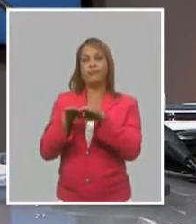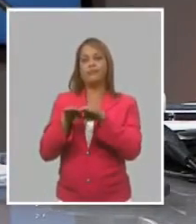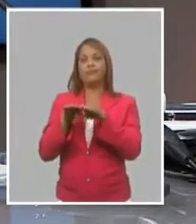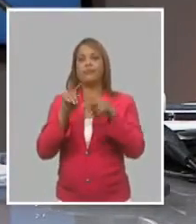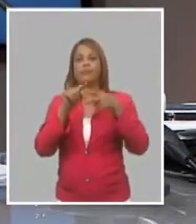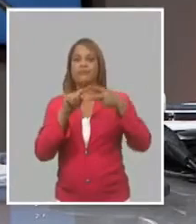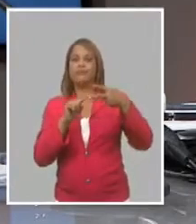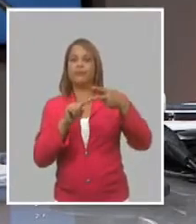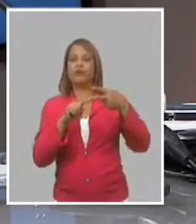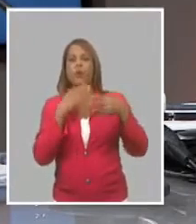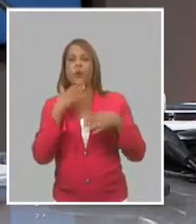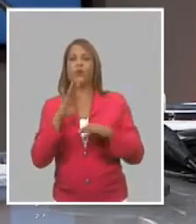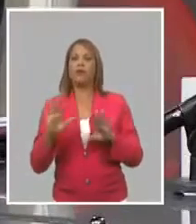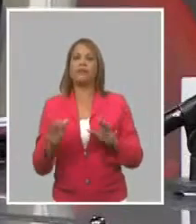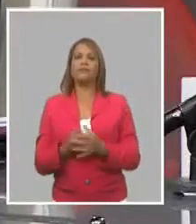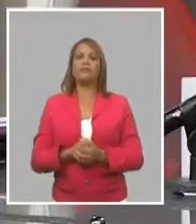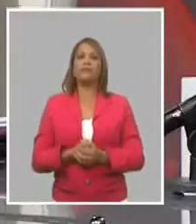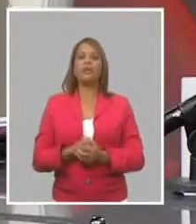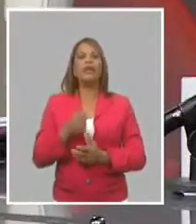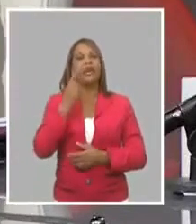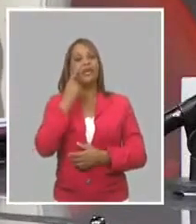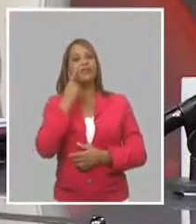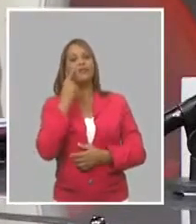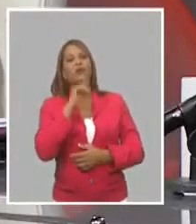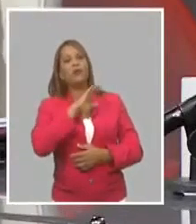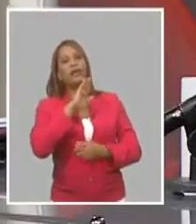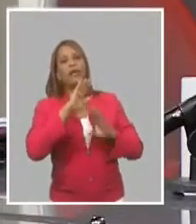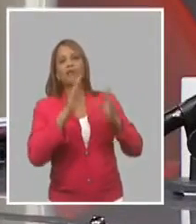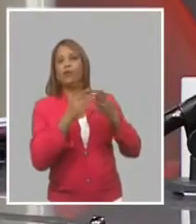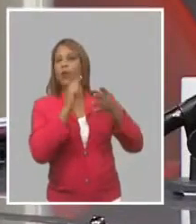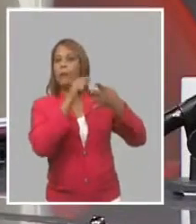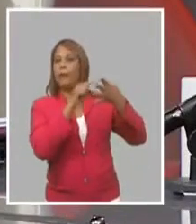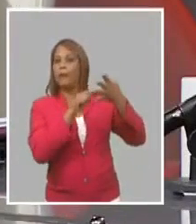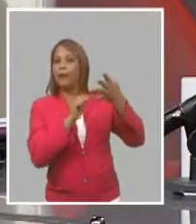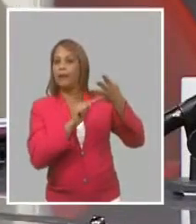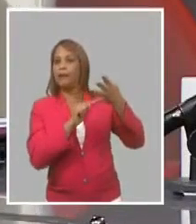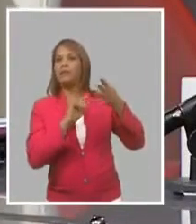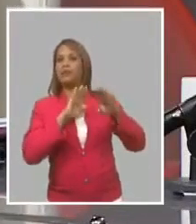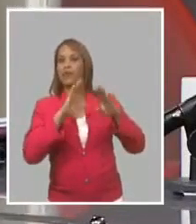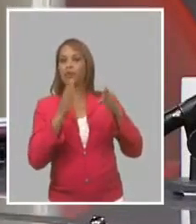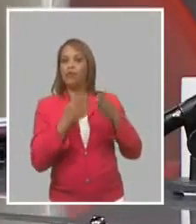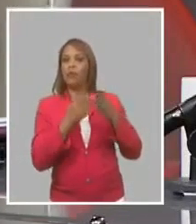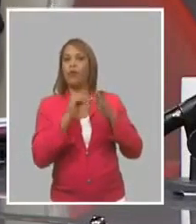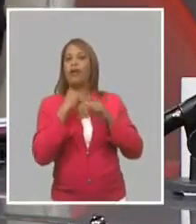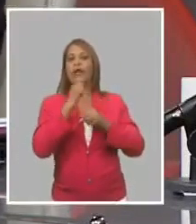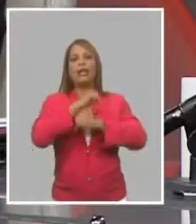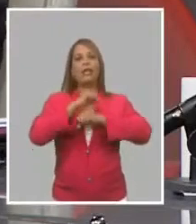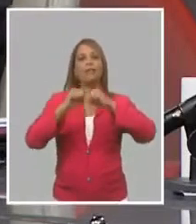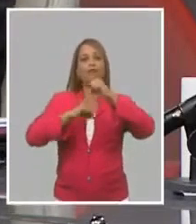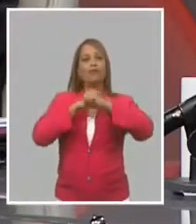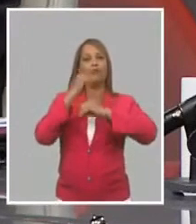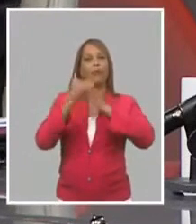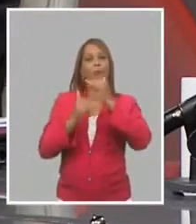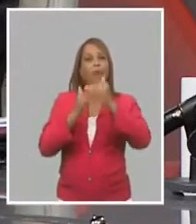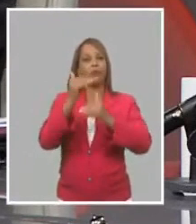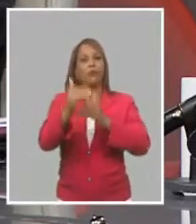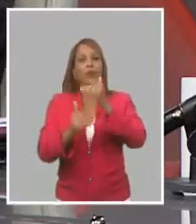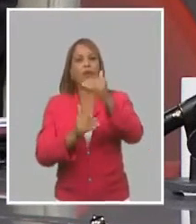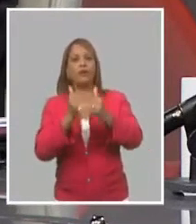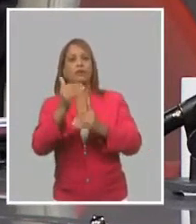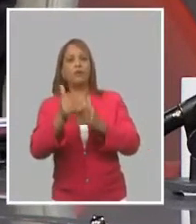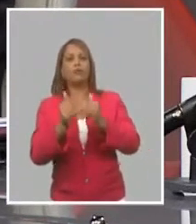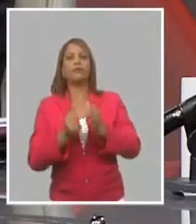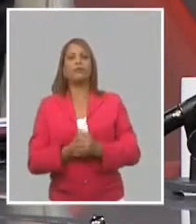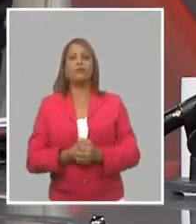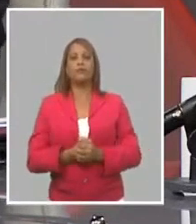la dualidad cambiaria. ¿Eso cómo se va reflejando en los otros elementos que conforman la estructura del proceso? Es decir, en el tema